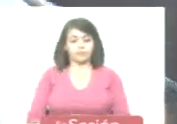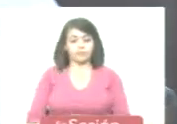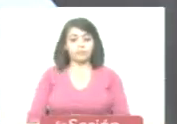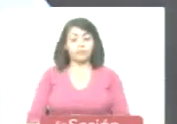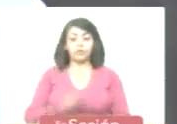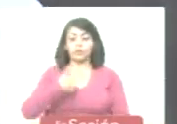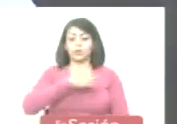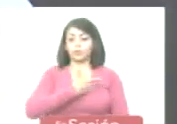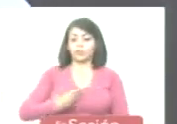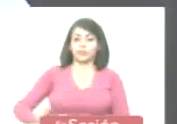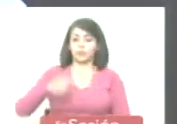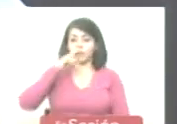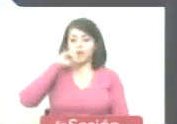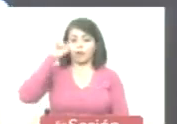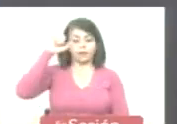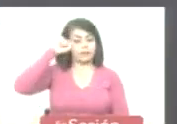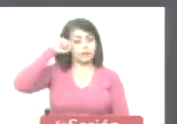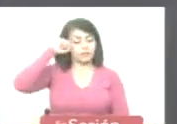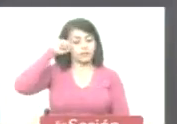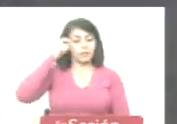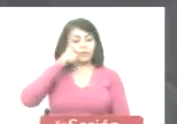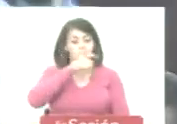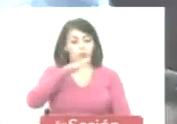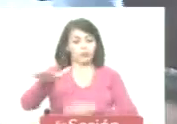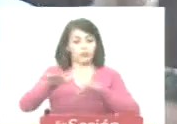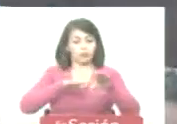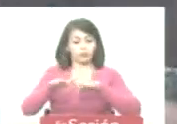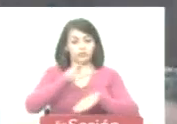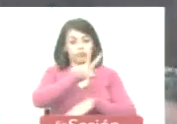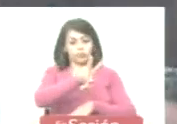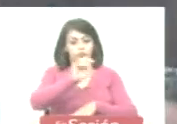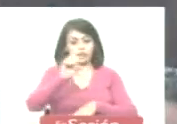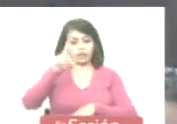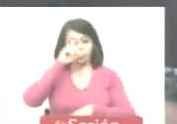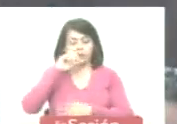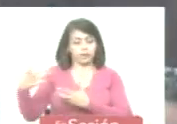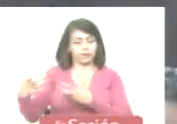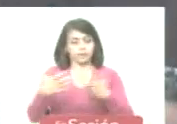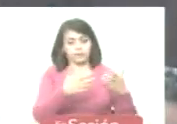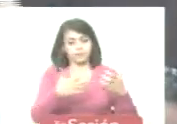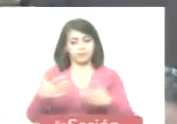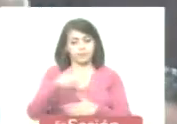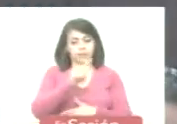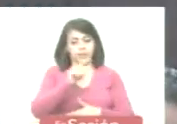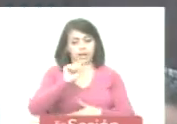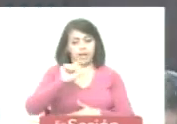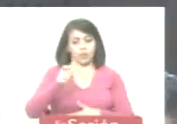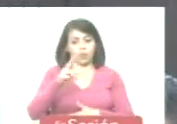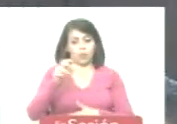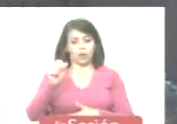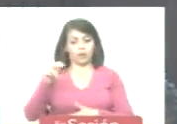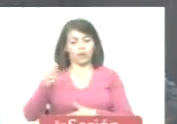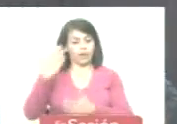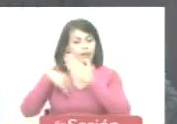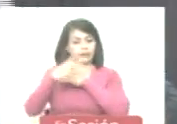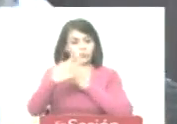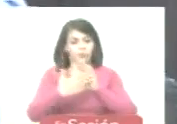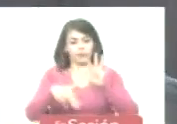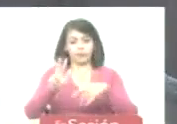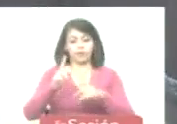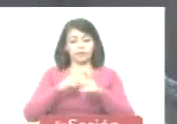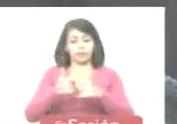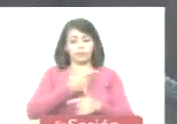nuestro presidente Nicolás Maduro conmemoró con el pueblo de Cojedes los 200 años de la batalla de Taguanes, aquel año 2013.